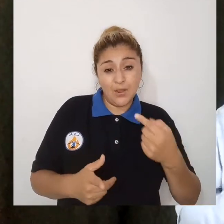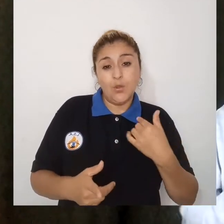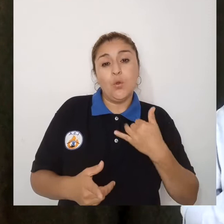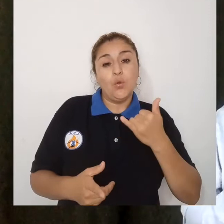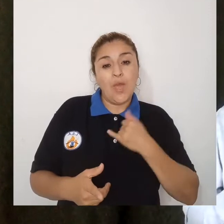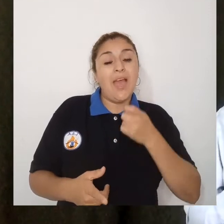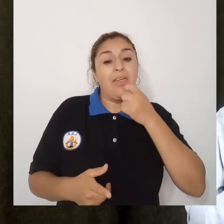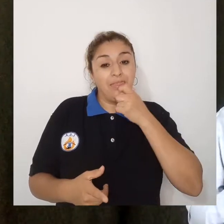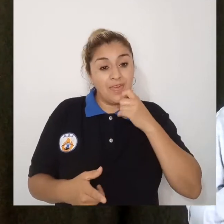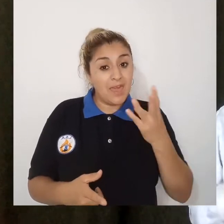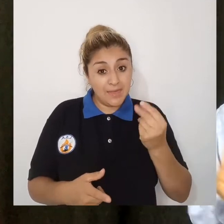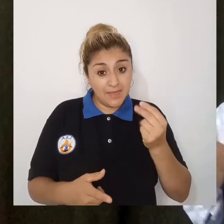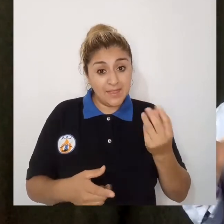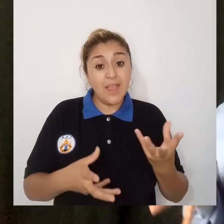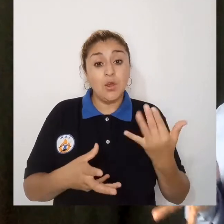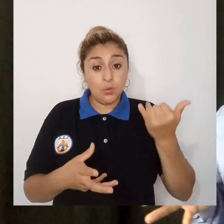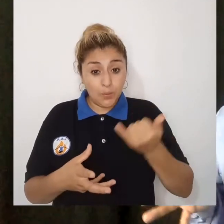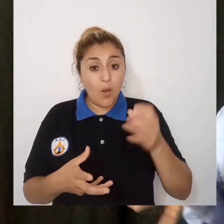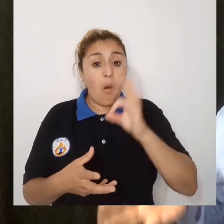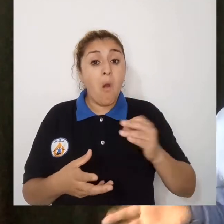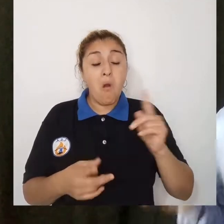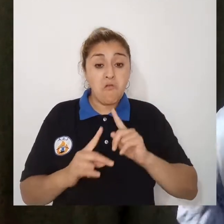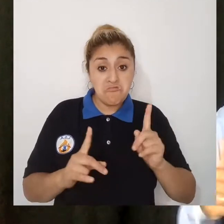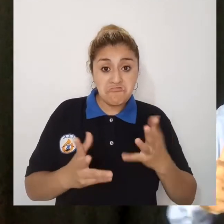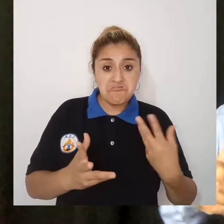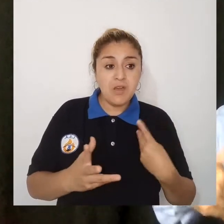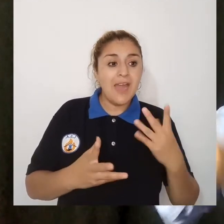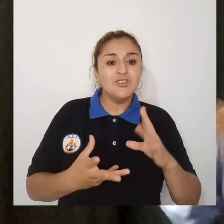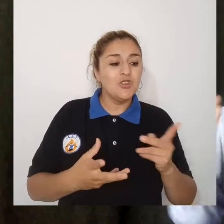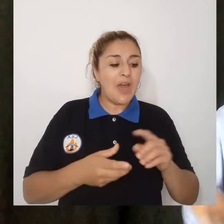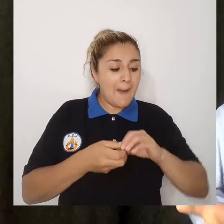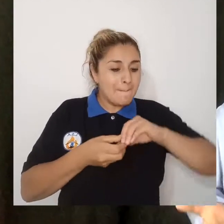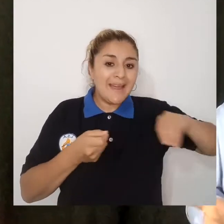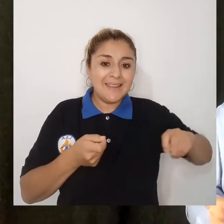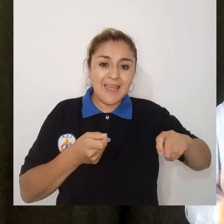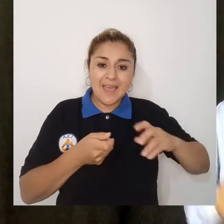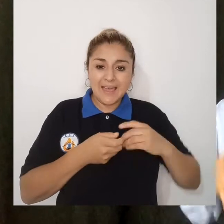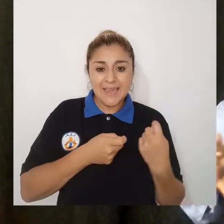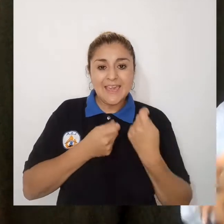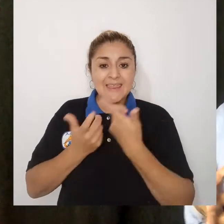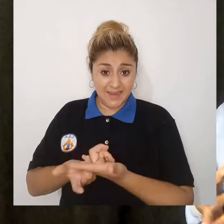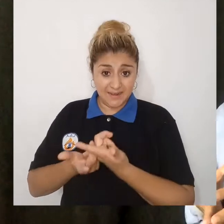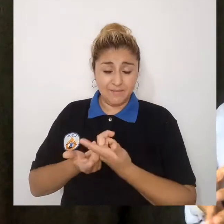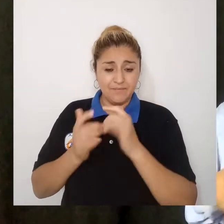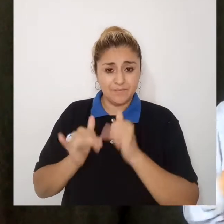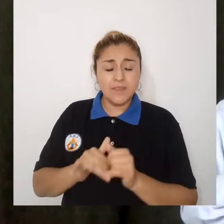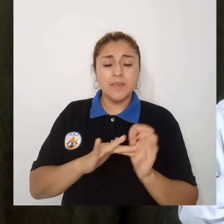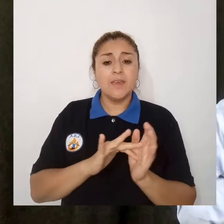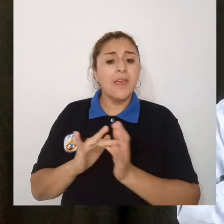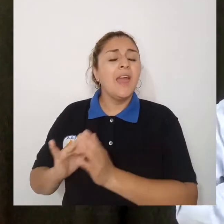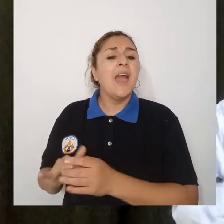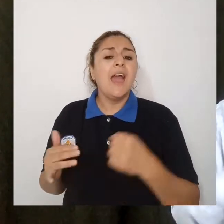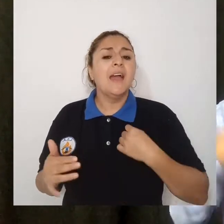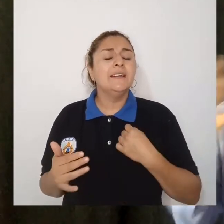necesidades en varios aspectos momentos tiempos y oportunidades en jerusalén que era una ciudad de